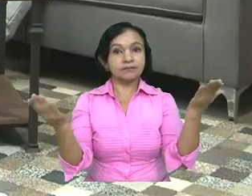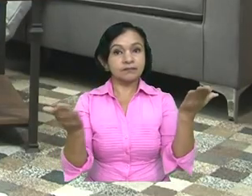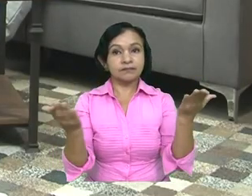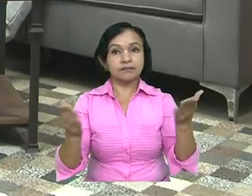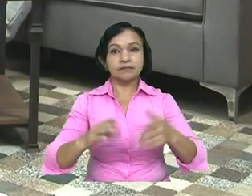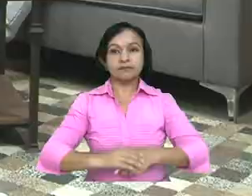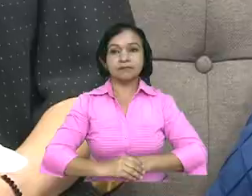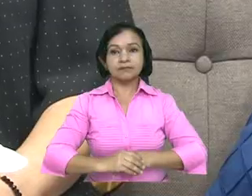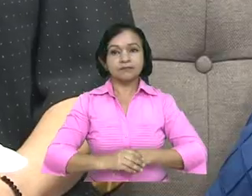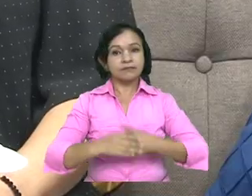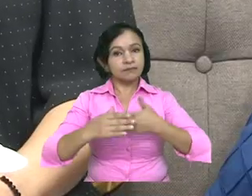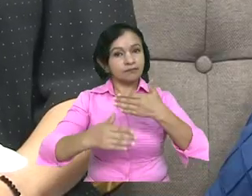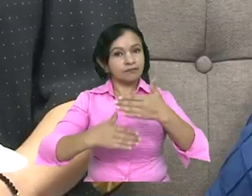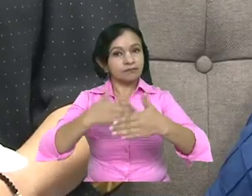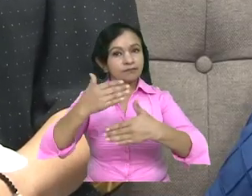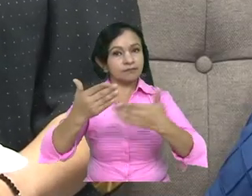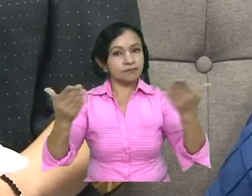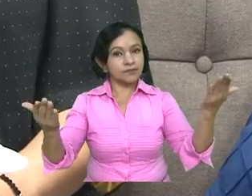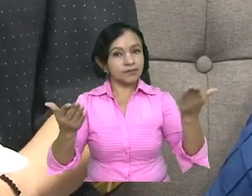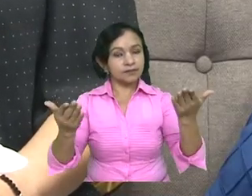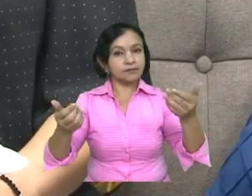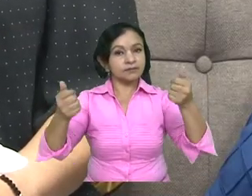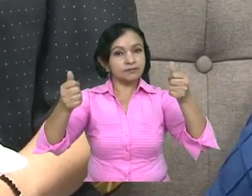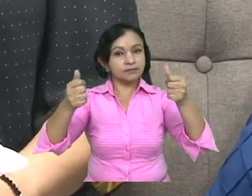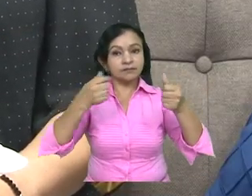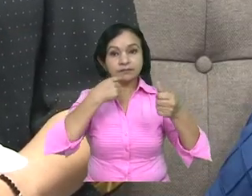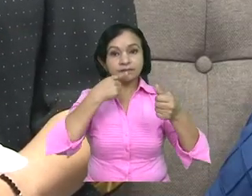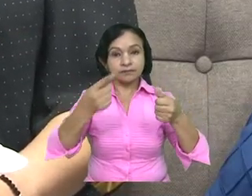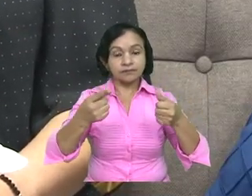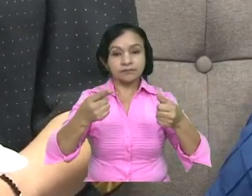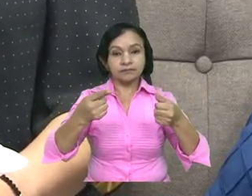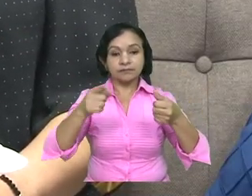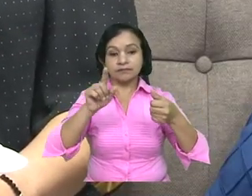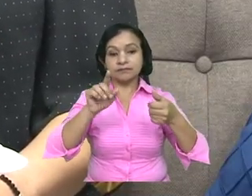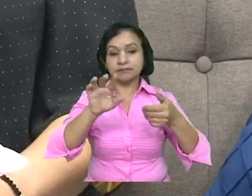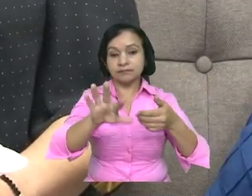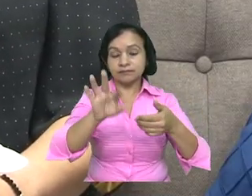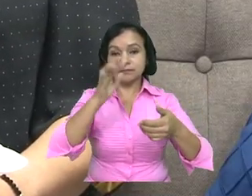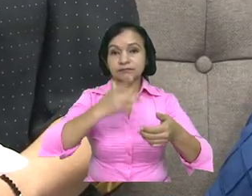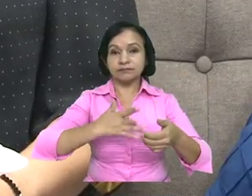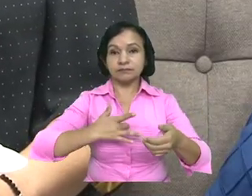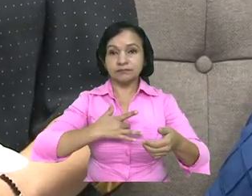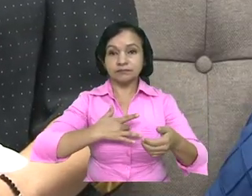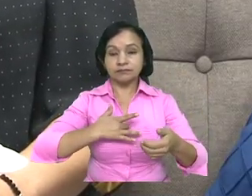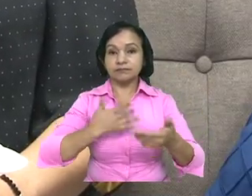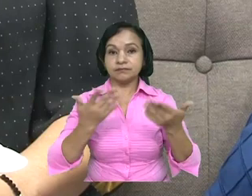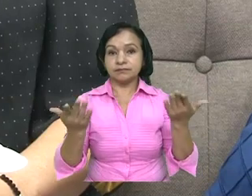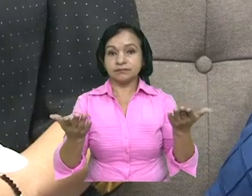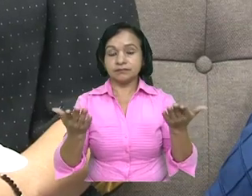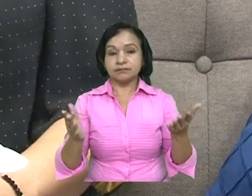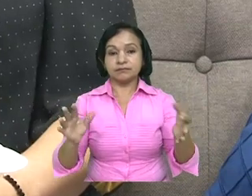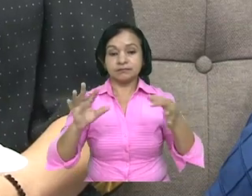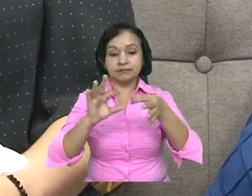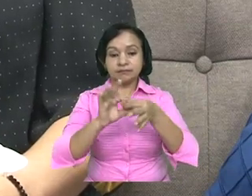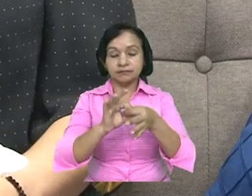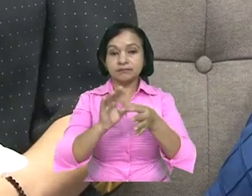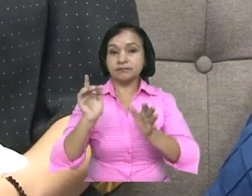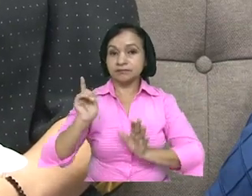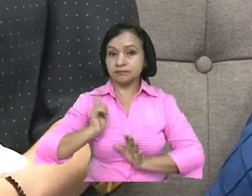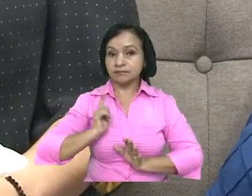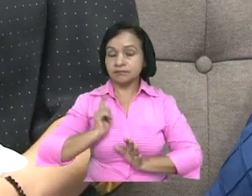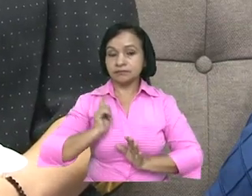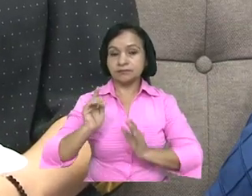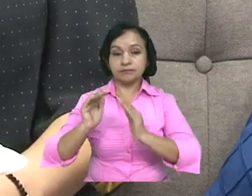el proceso, digamos, si están desde la detección de las necesidades, sumado a eso, los recursos con los que cuenta